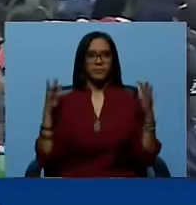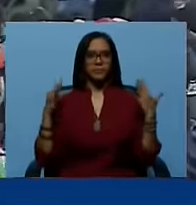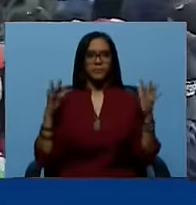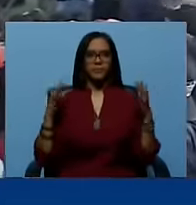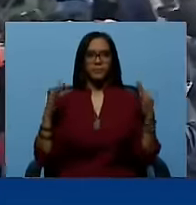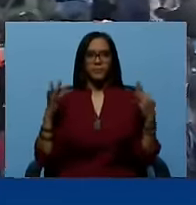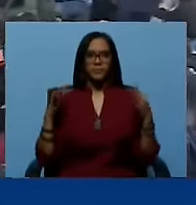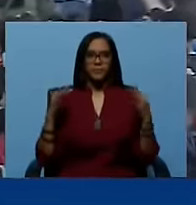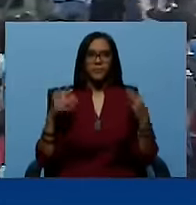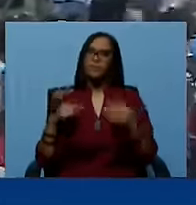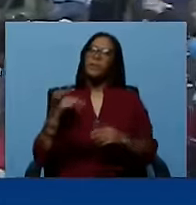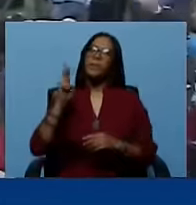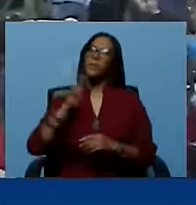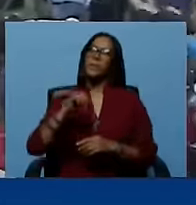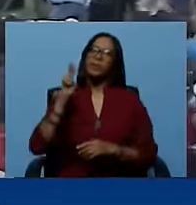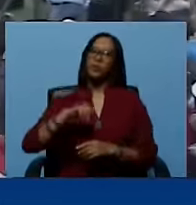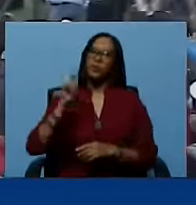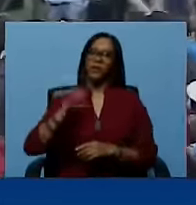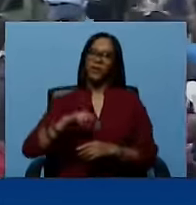Más nunca.